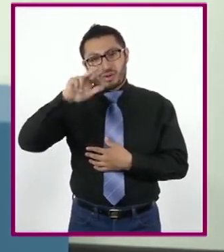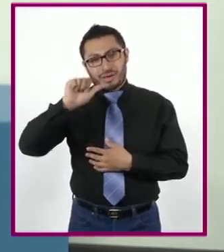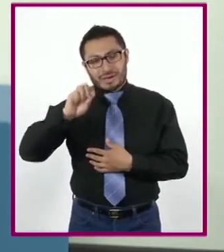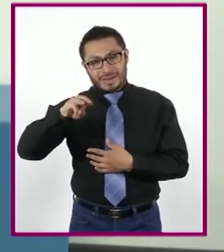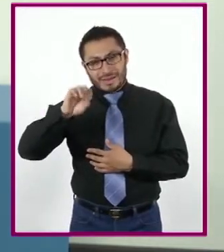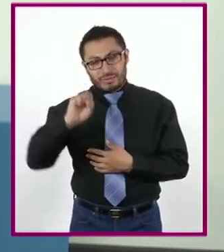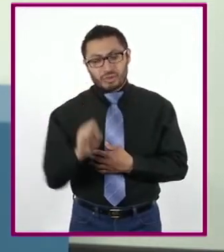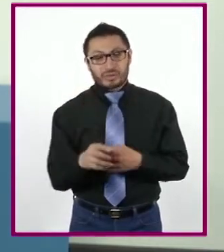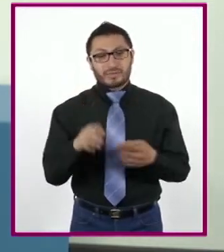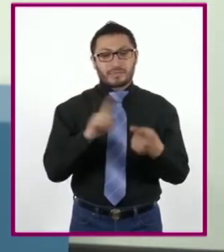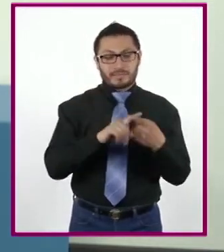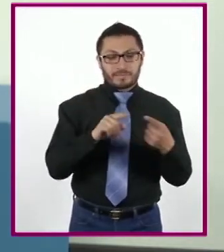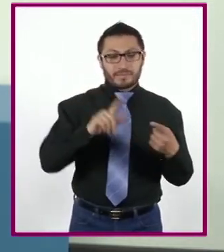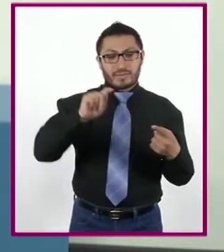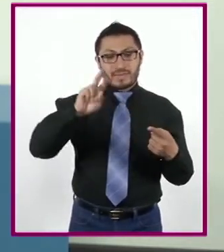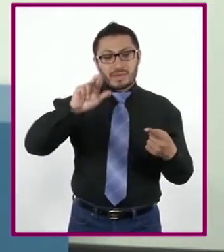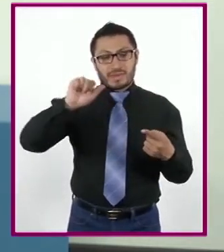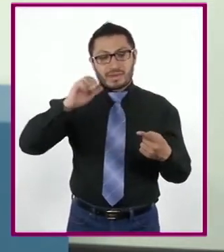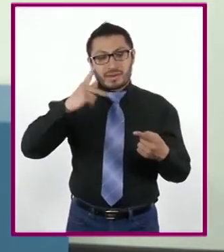trapecios